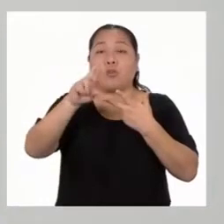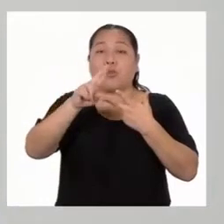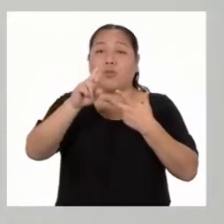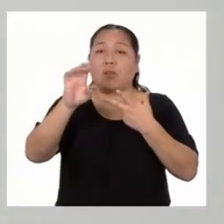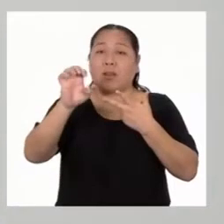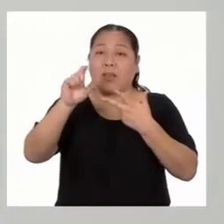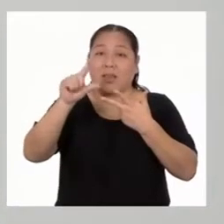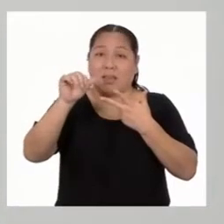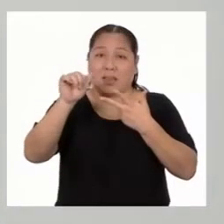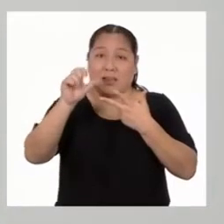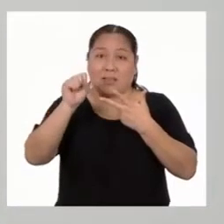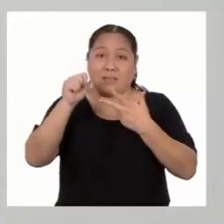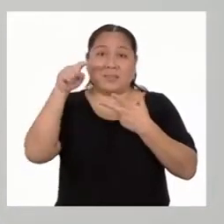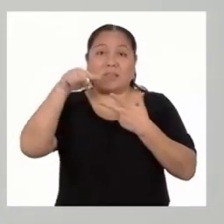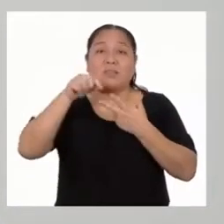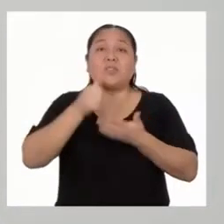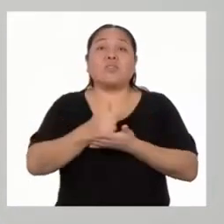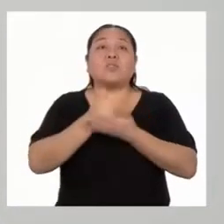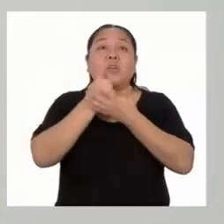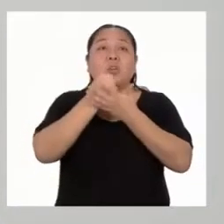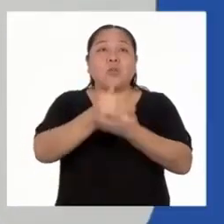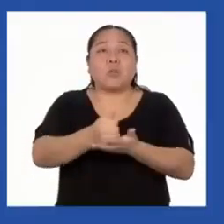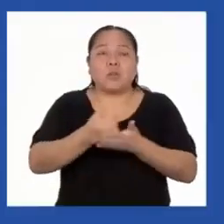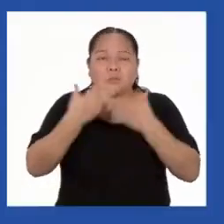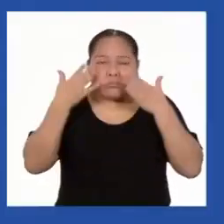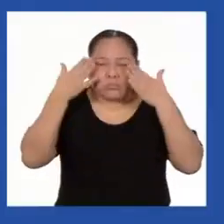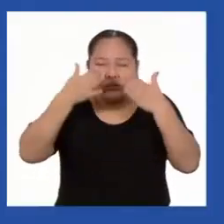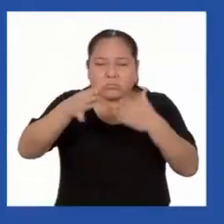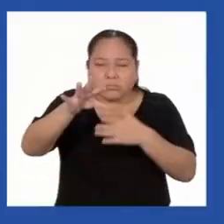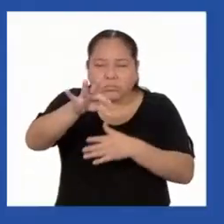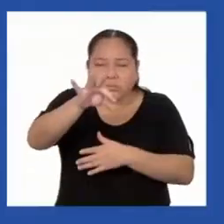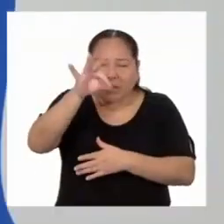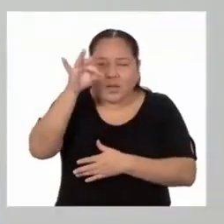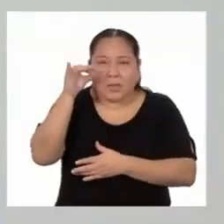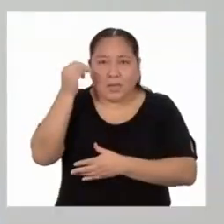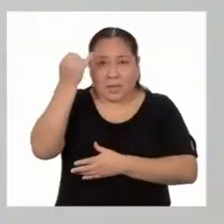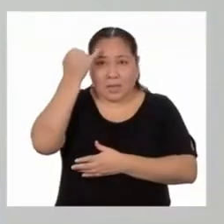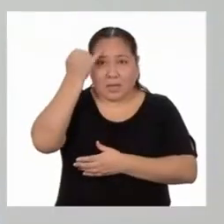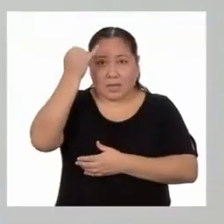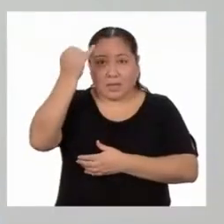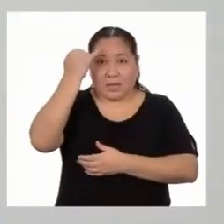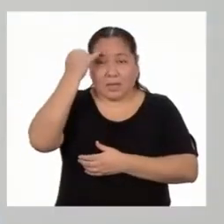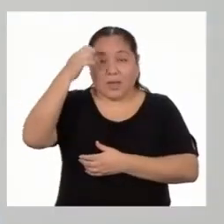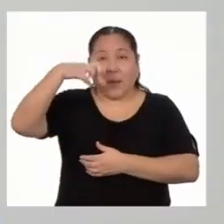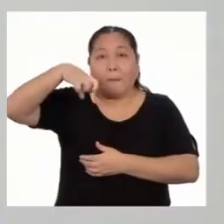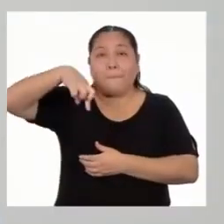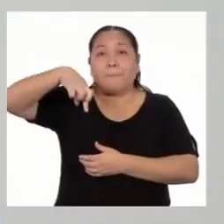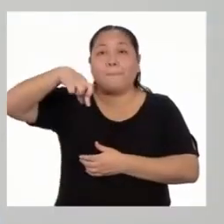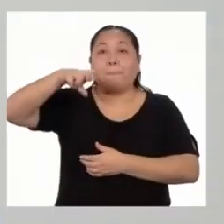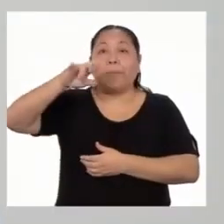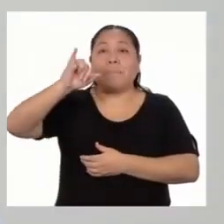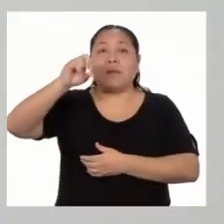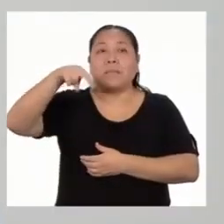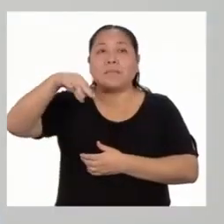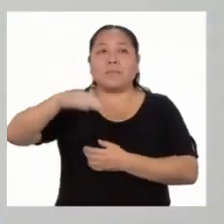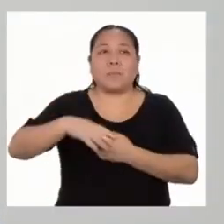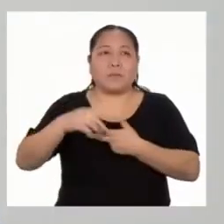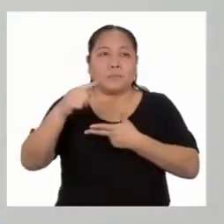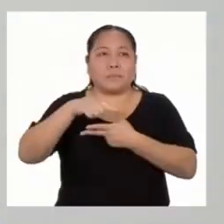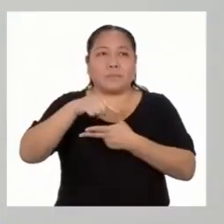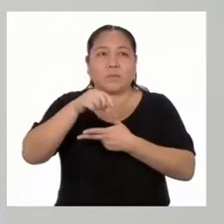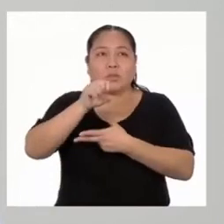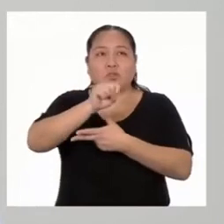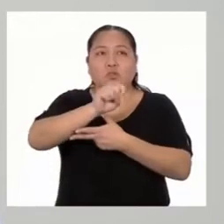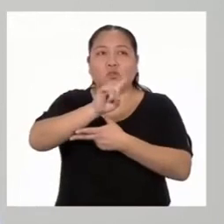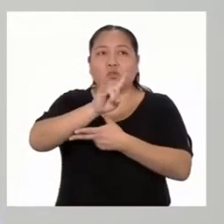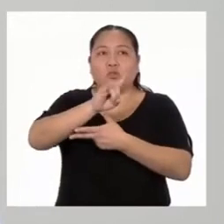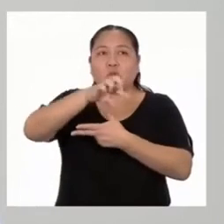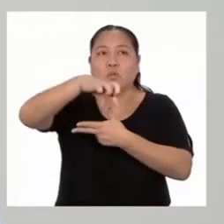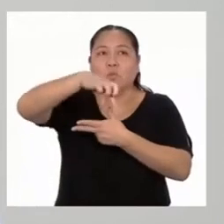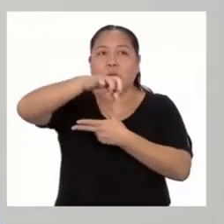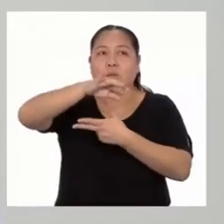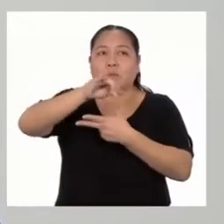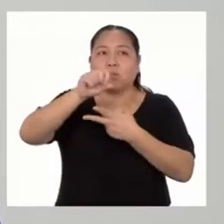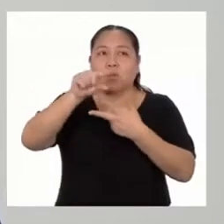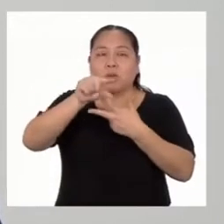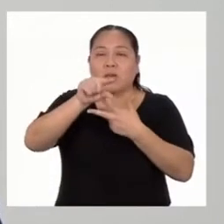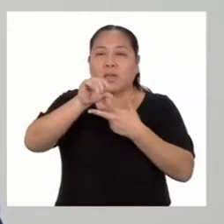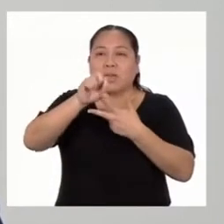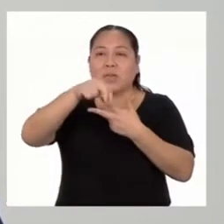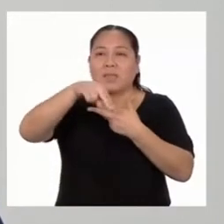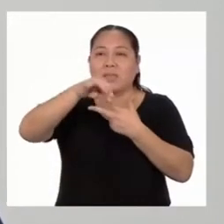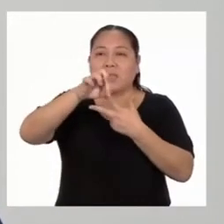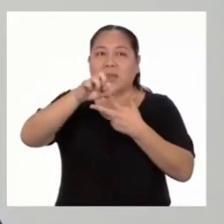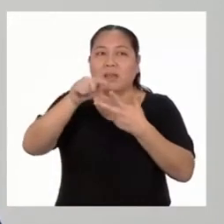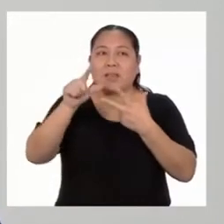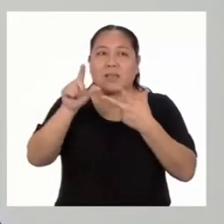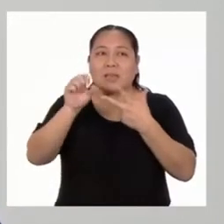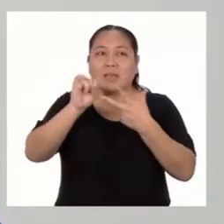técnicas para identificar una idea principal. Estas son de supresión, de generalización y